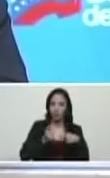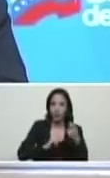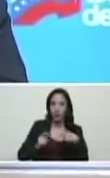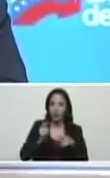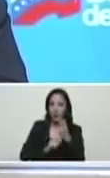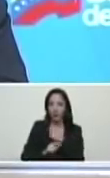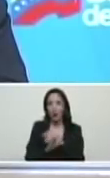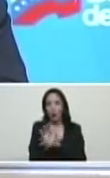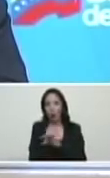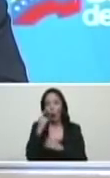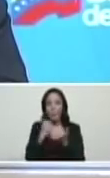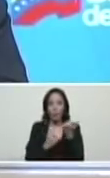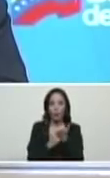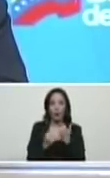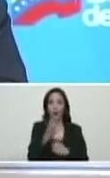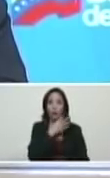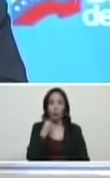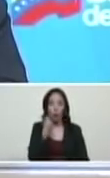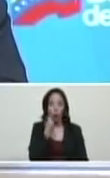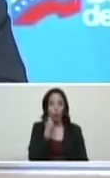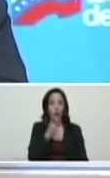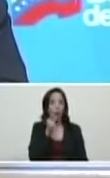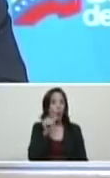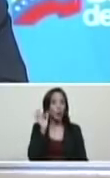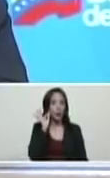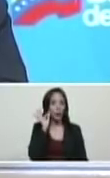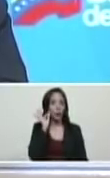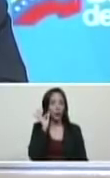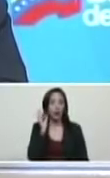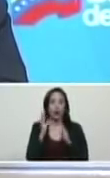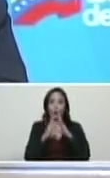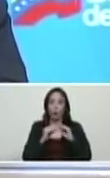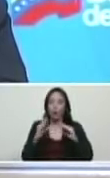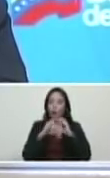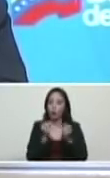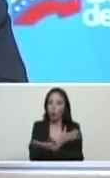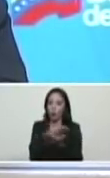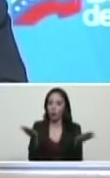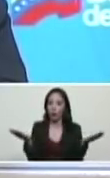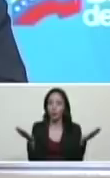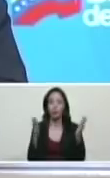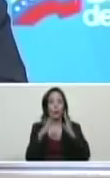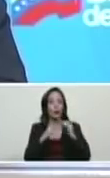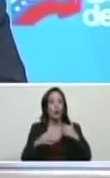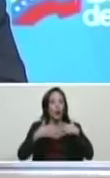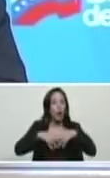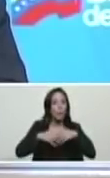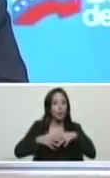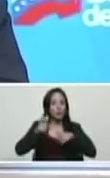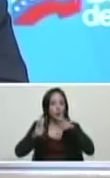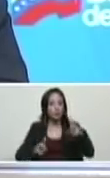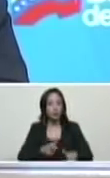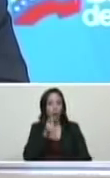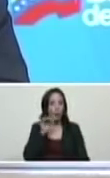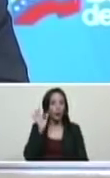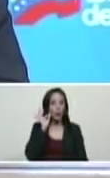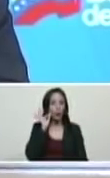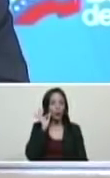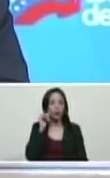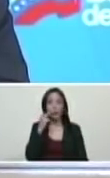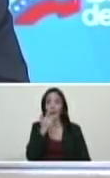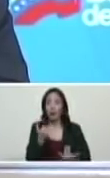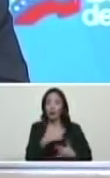toda aquella juventud, a todas aquellas mujeres, a todos aquellos empresarios y empresarias que